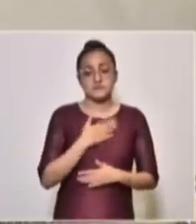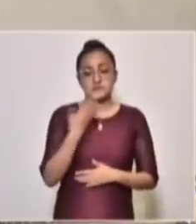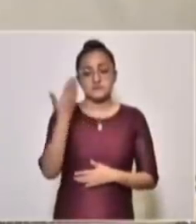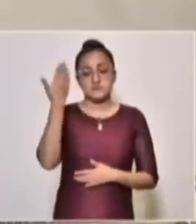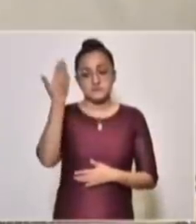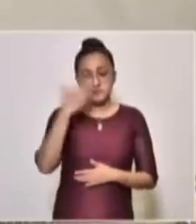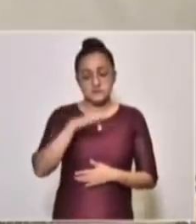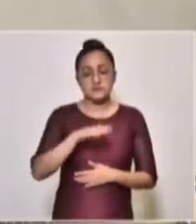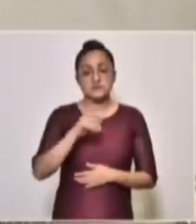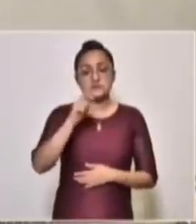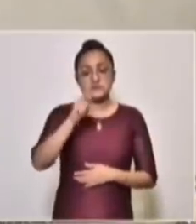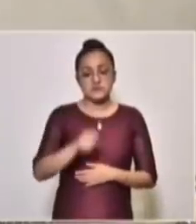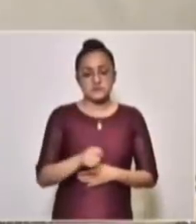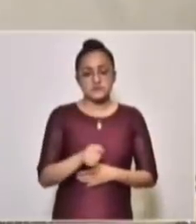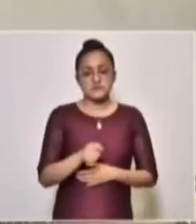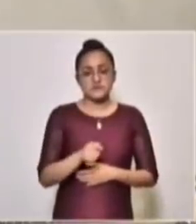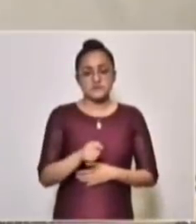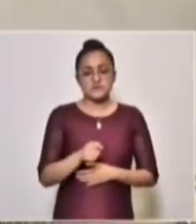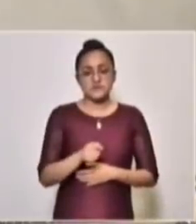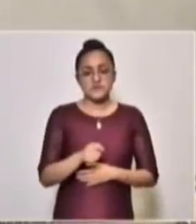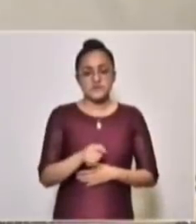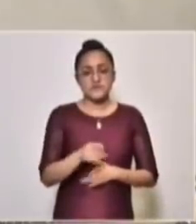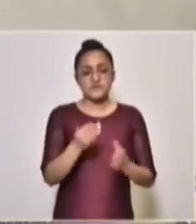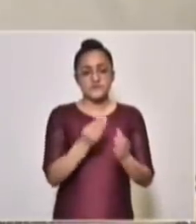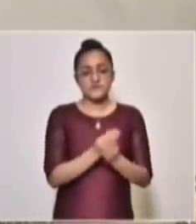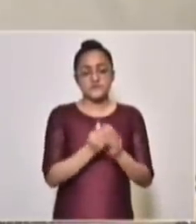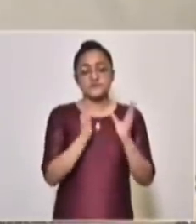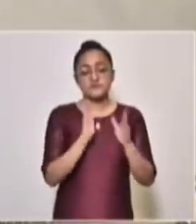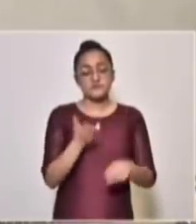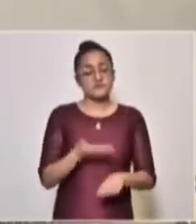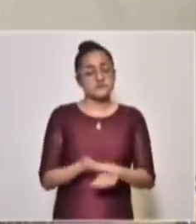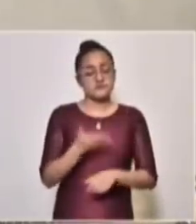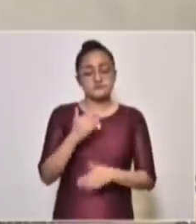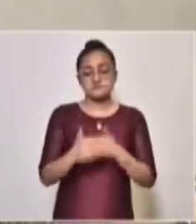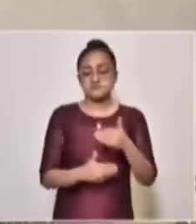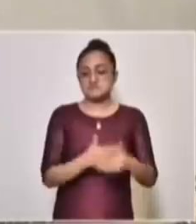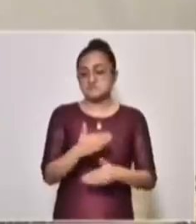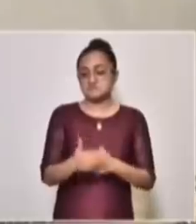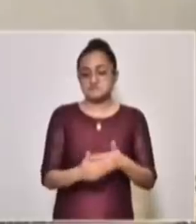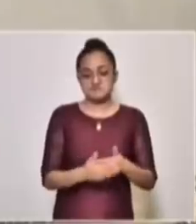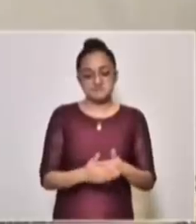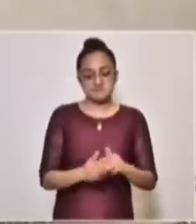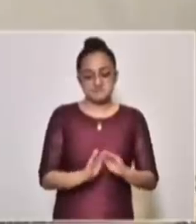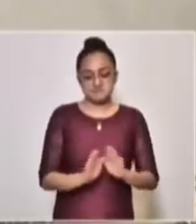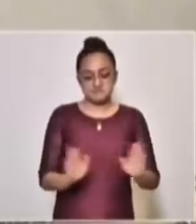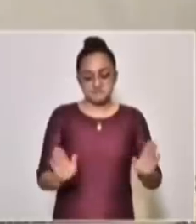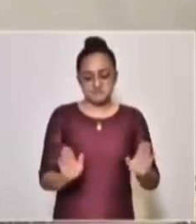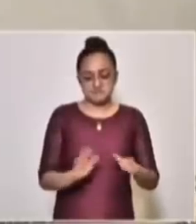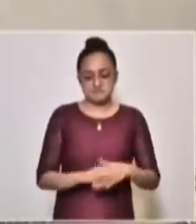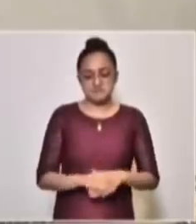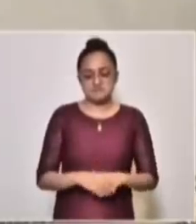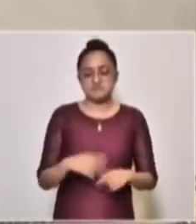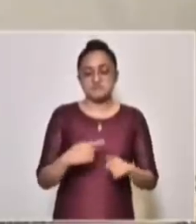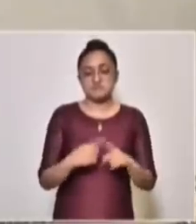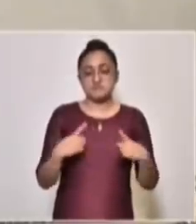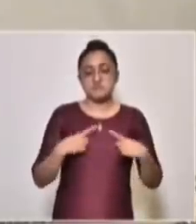que es un asunto ya muy, muy avanzado que va a darse a conocer en cualquier momento.